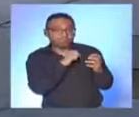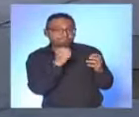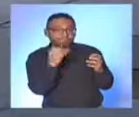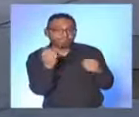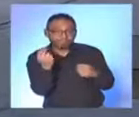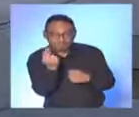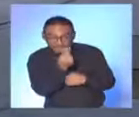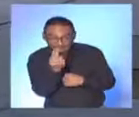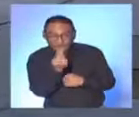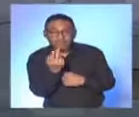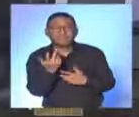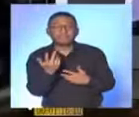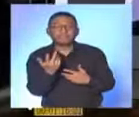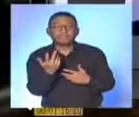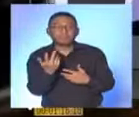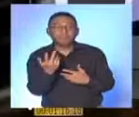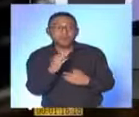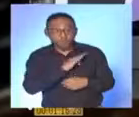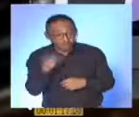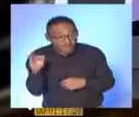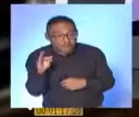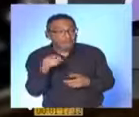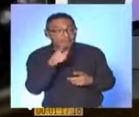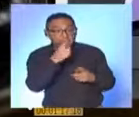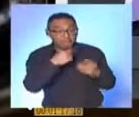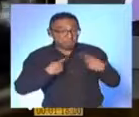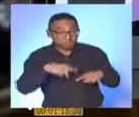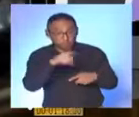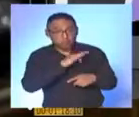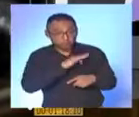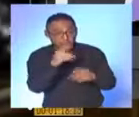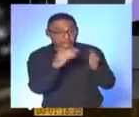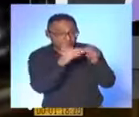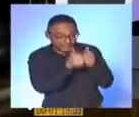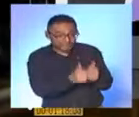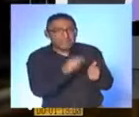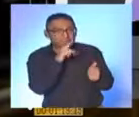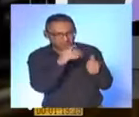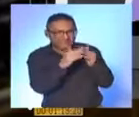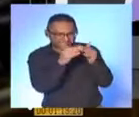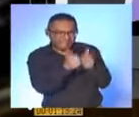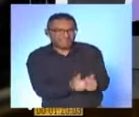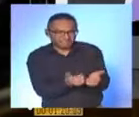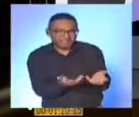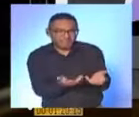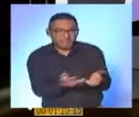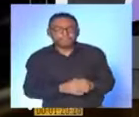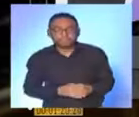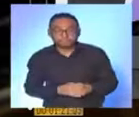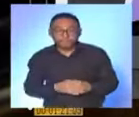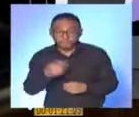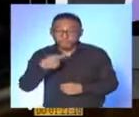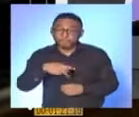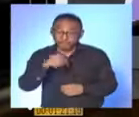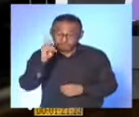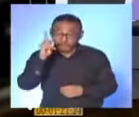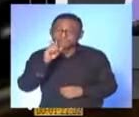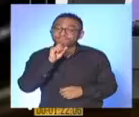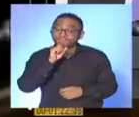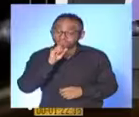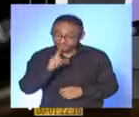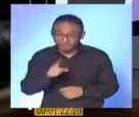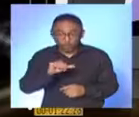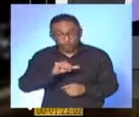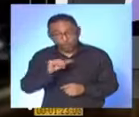necesitamos que quien pueda se quede en casa. Pero también es importante